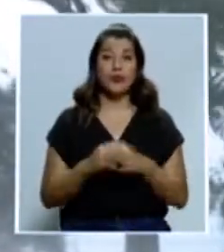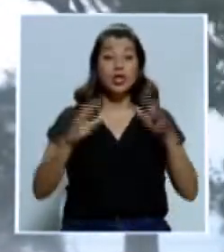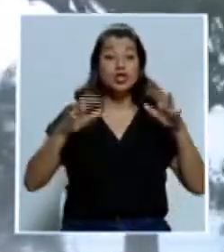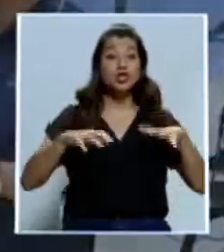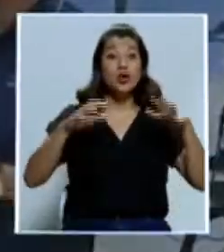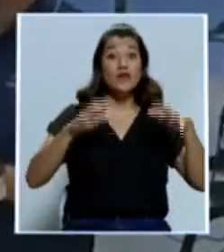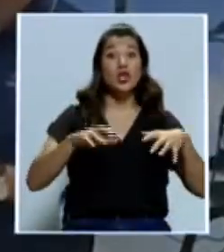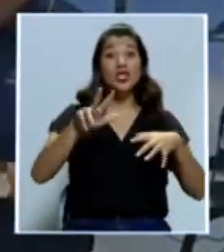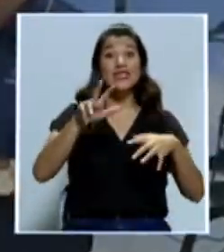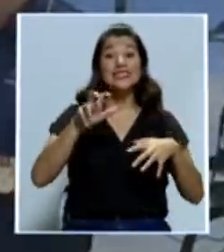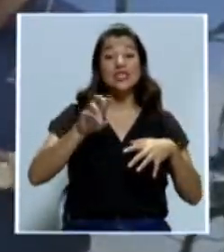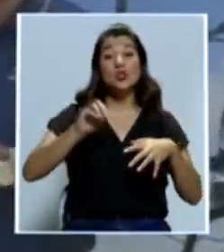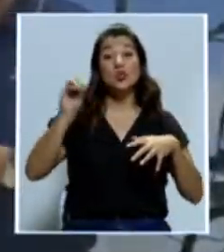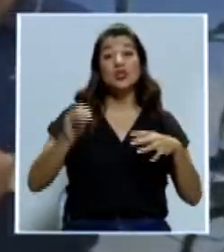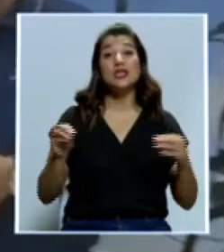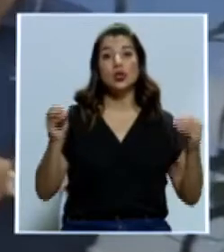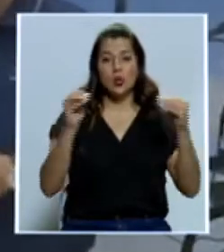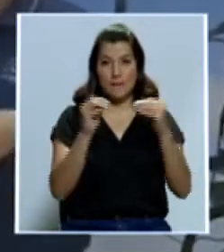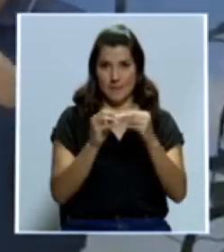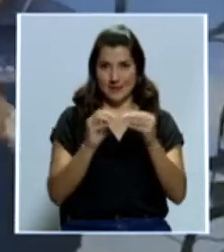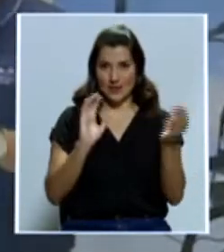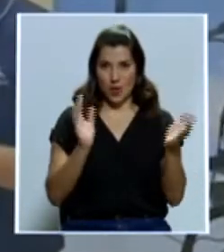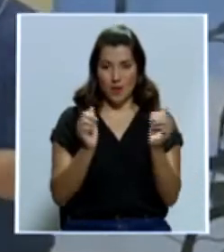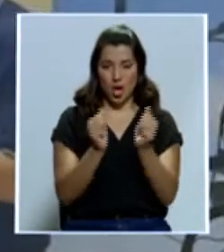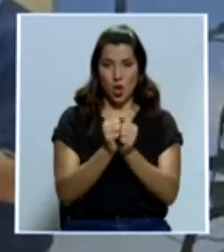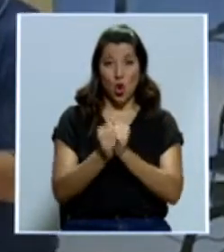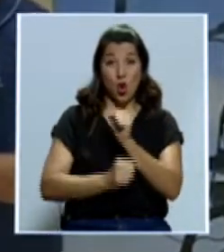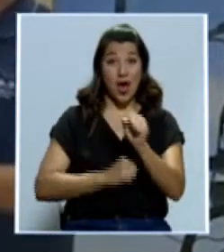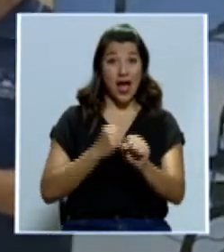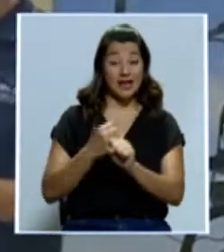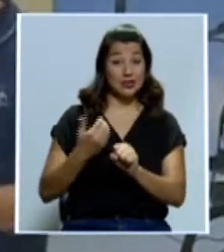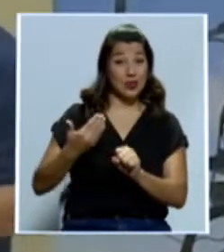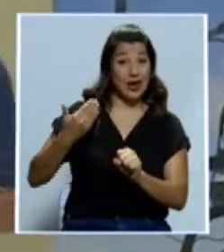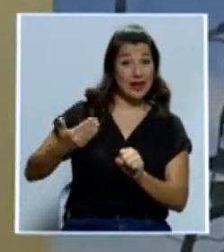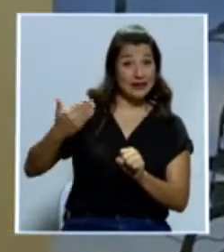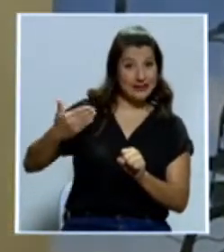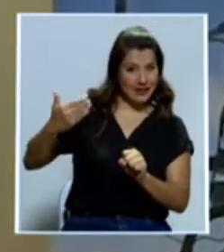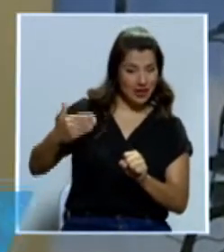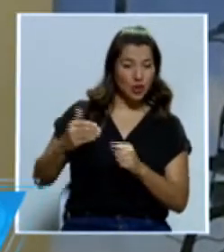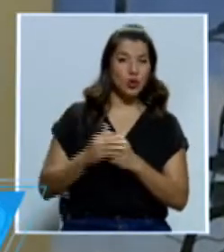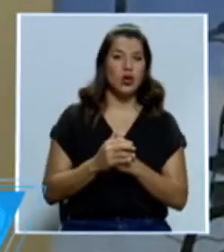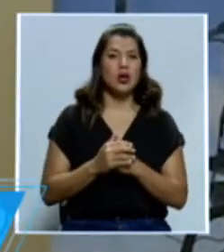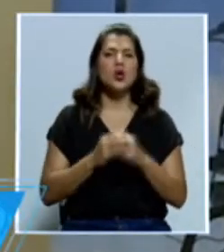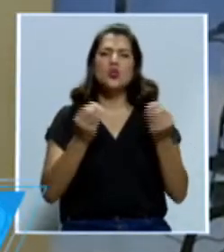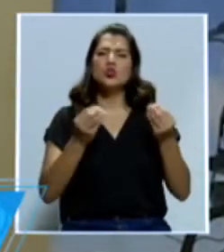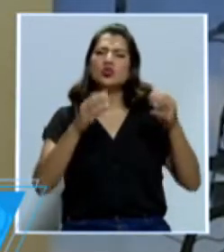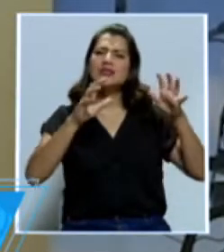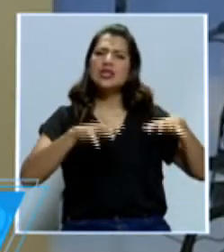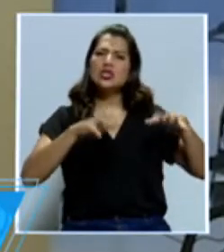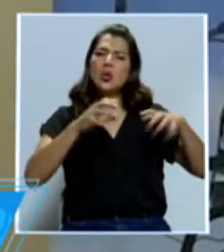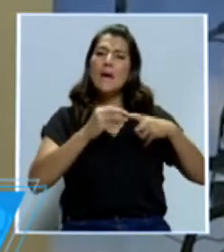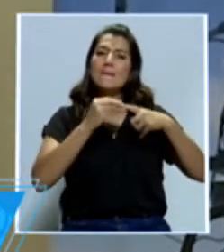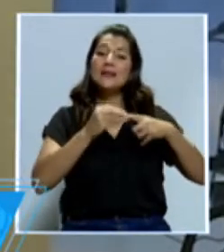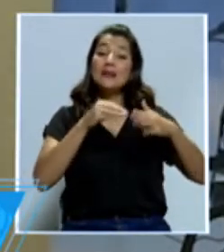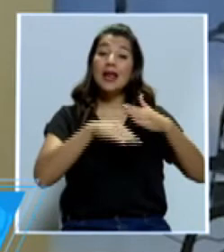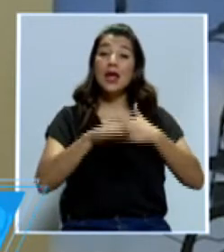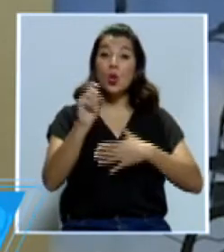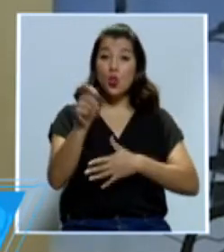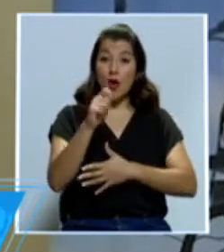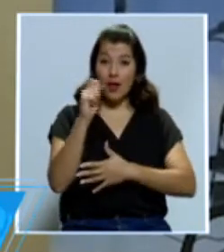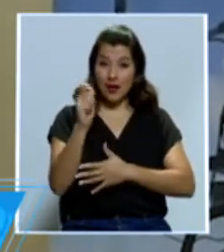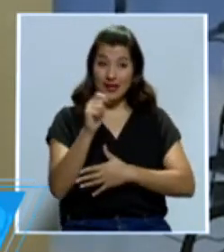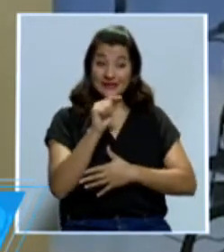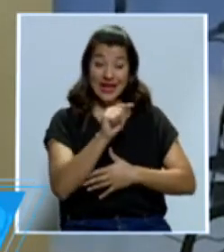300%. Generaron grandes cantidades de lluvia, particularmente en la zona de Guanacaste, como podemos ver acá, el Pacífico Norte del país. Se tuvo